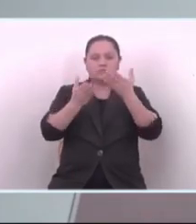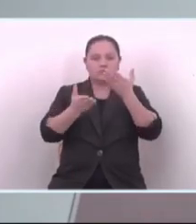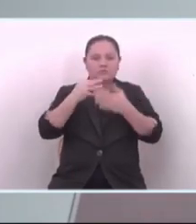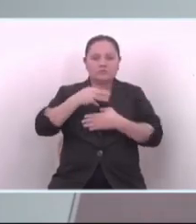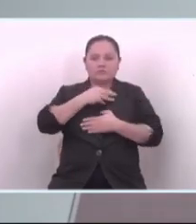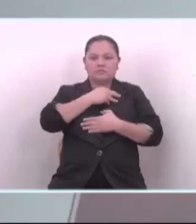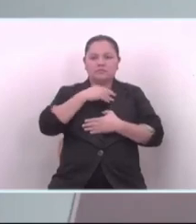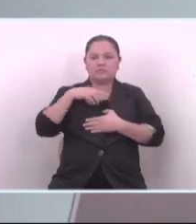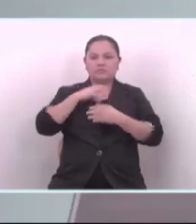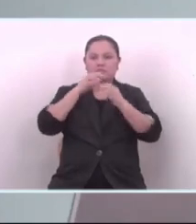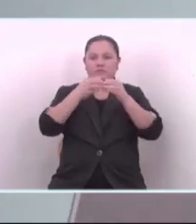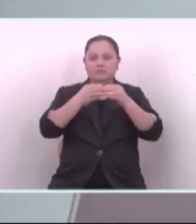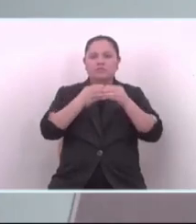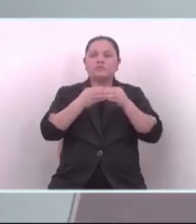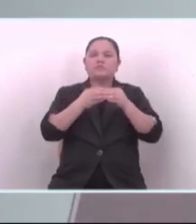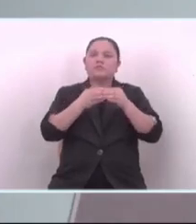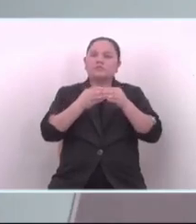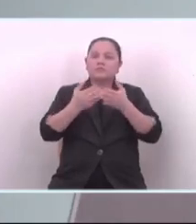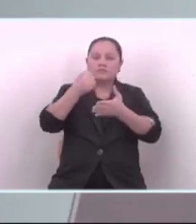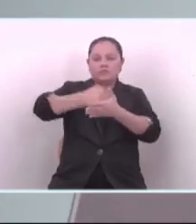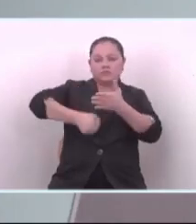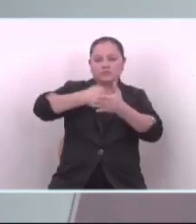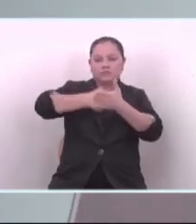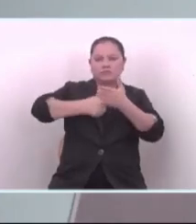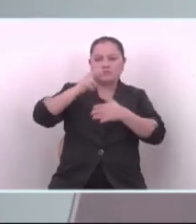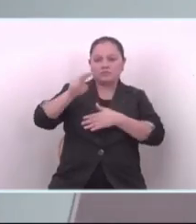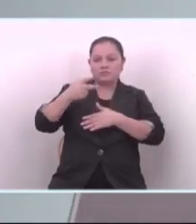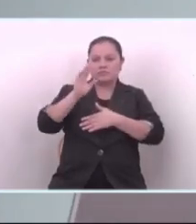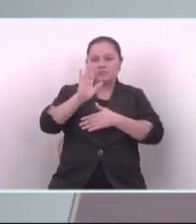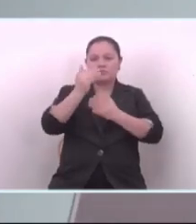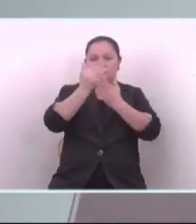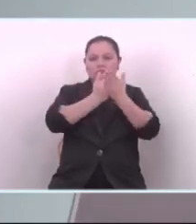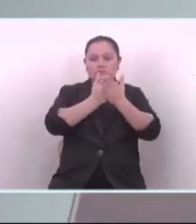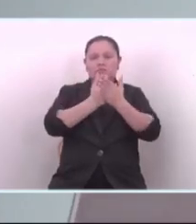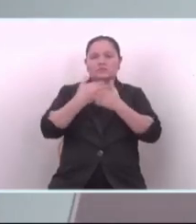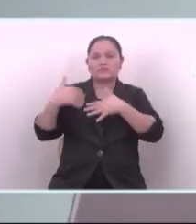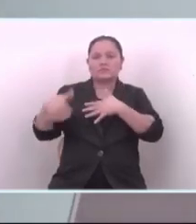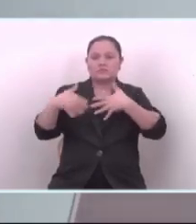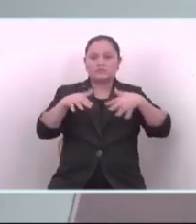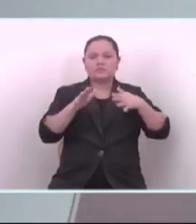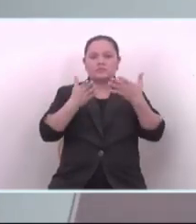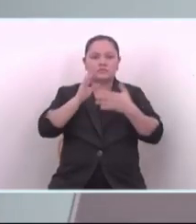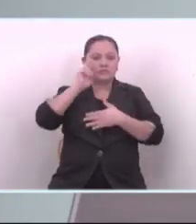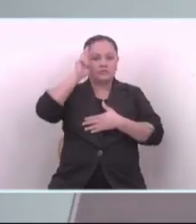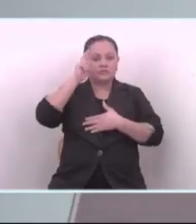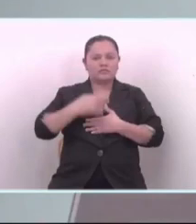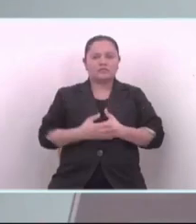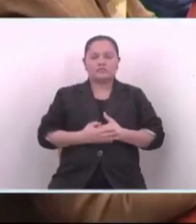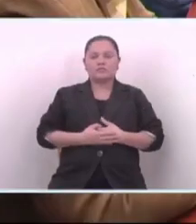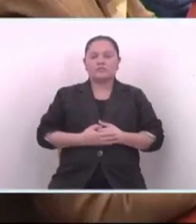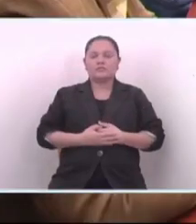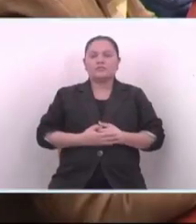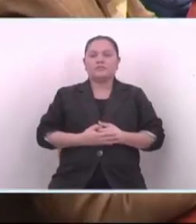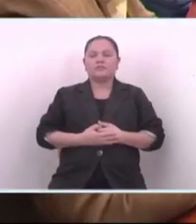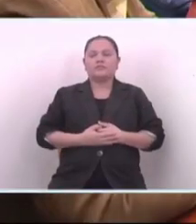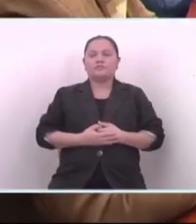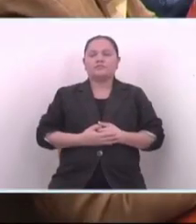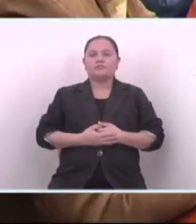miembro de la comisión haga un doble esfuerzo cuando sé que tienen una agenda apretada. Es por ello.